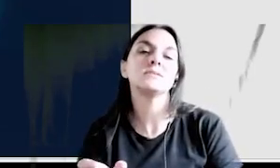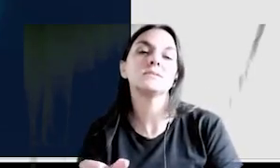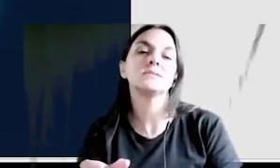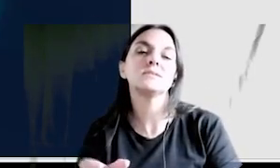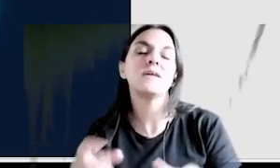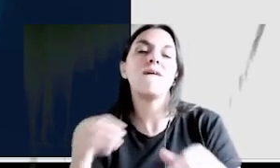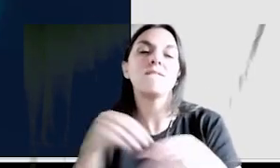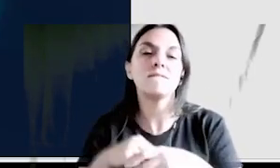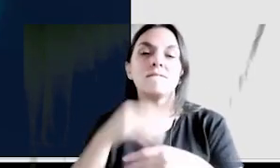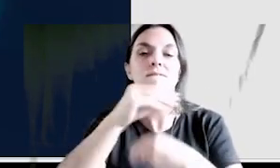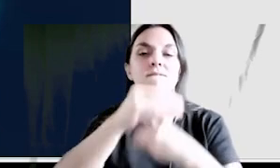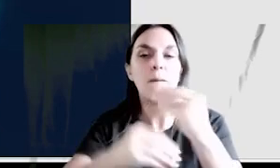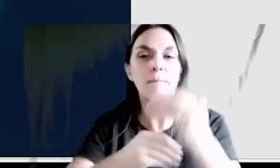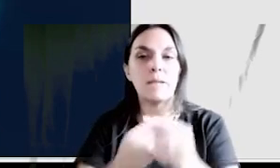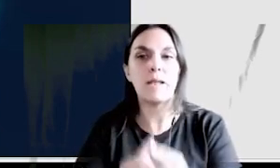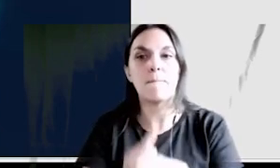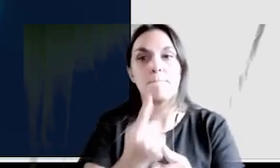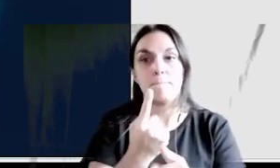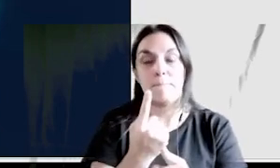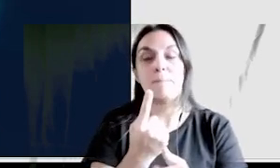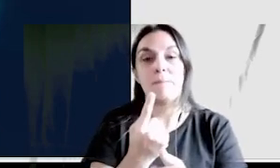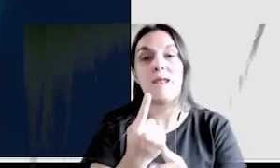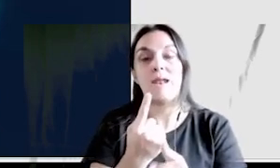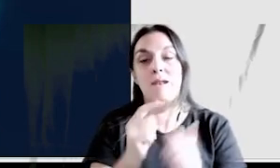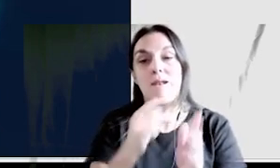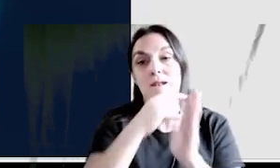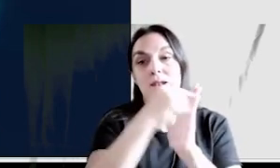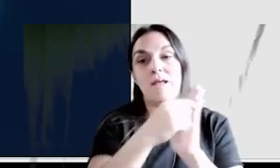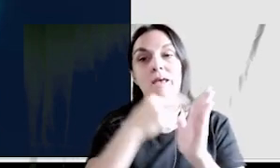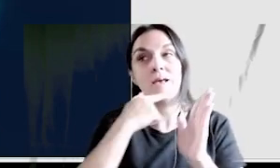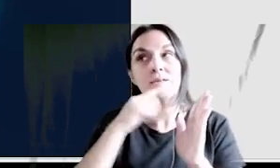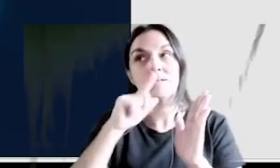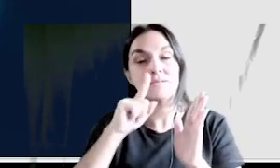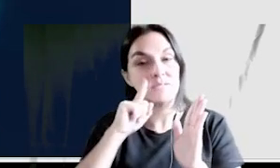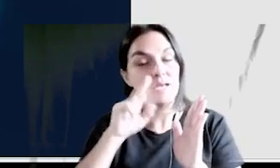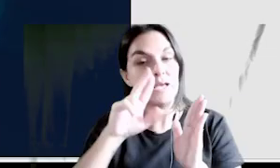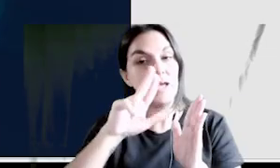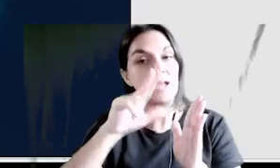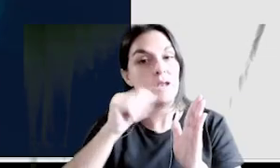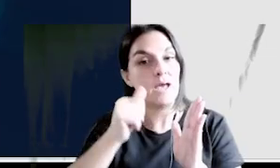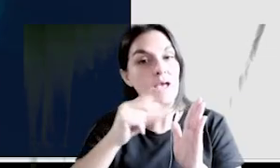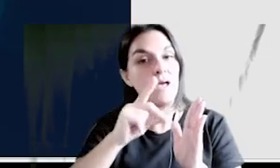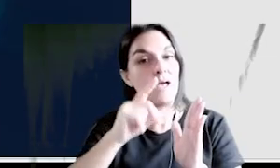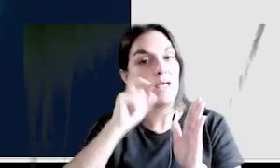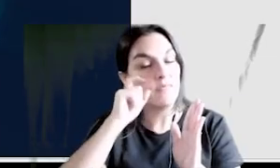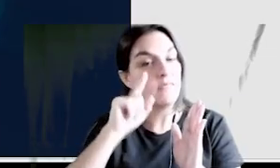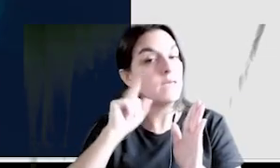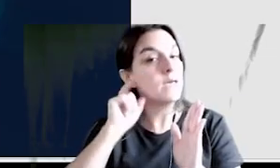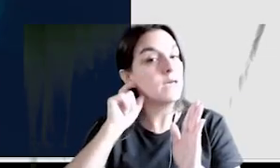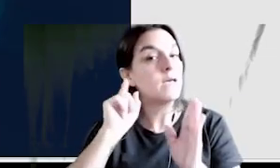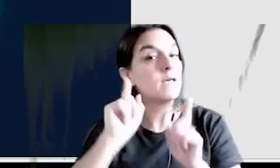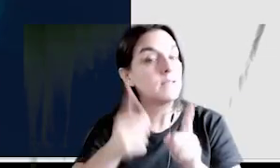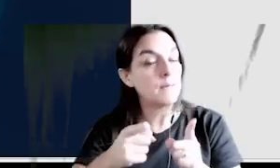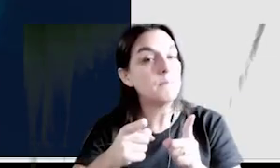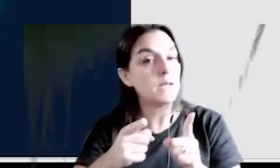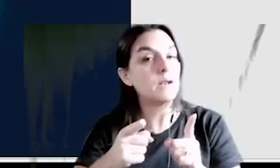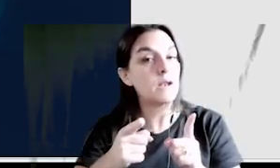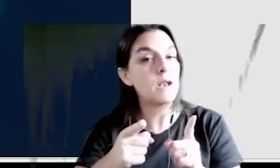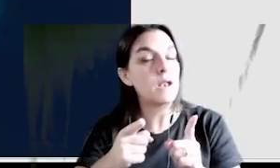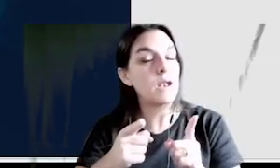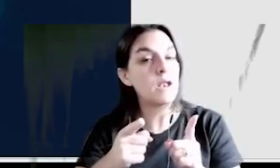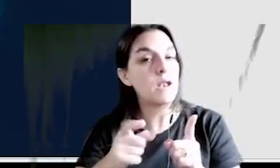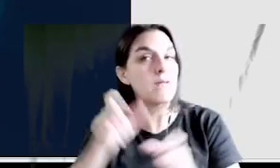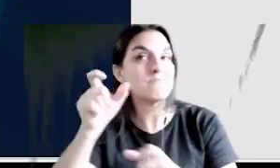familia en la primera parte del CIRADIG y de aquellos que eran o que son nuestras cargas de familia, pero que no